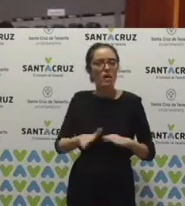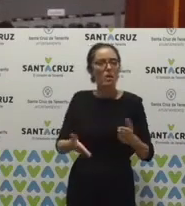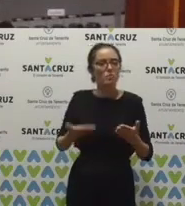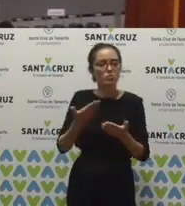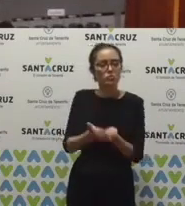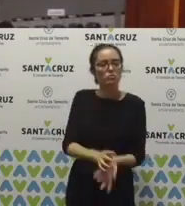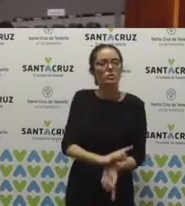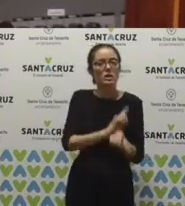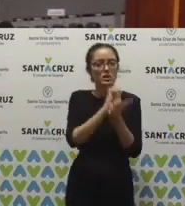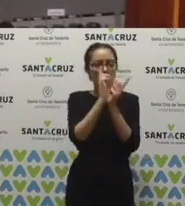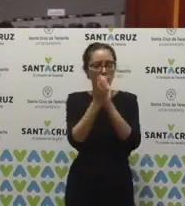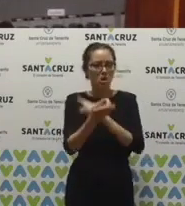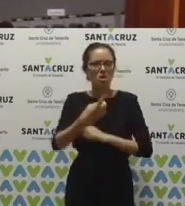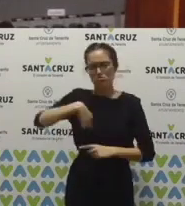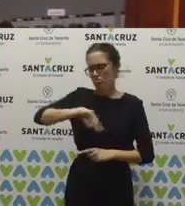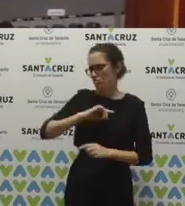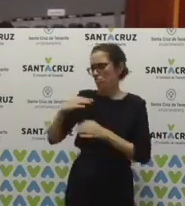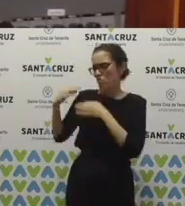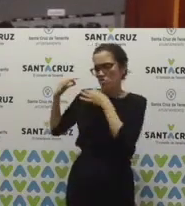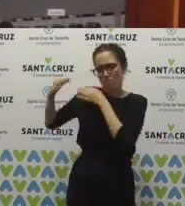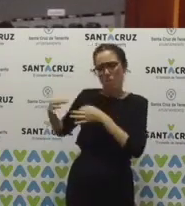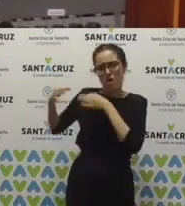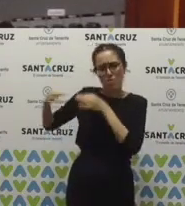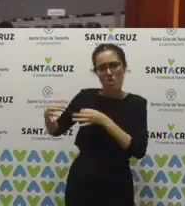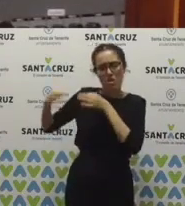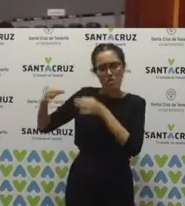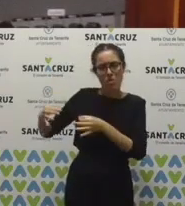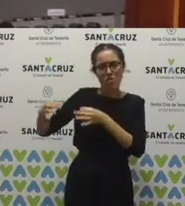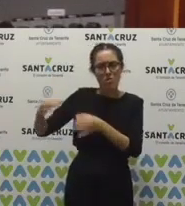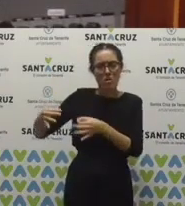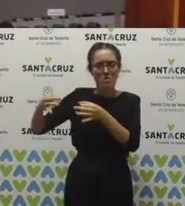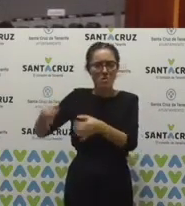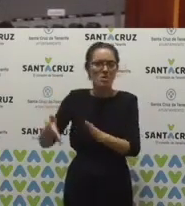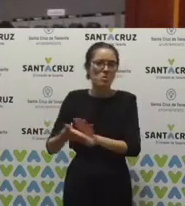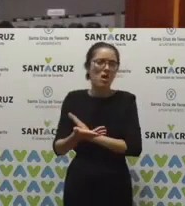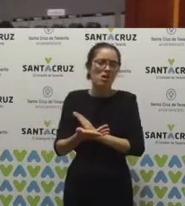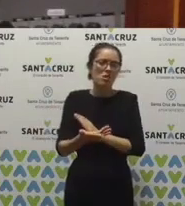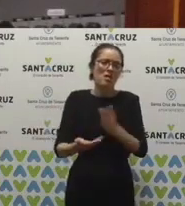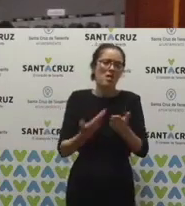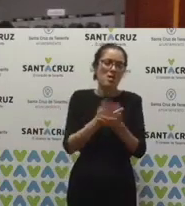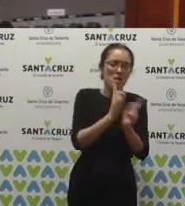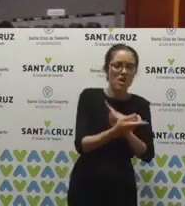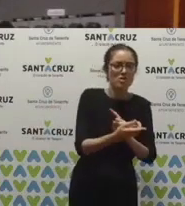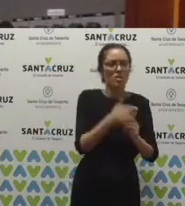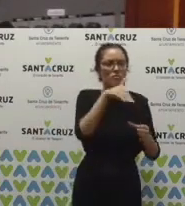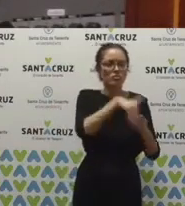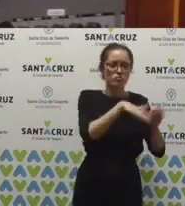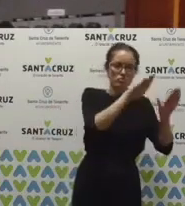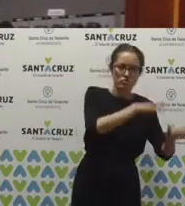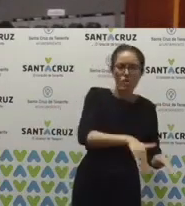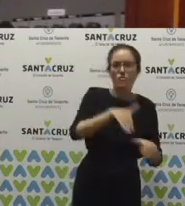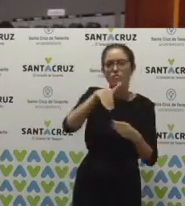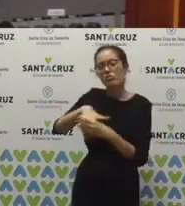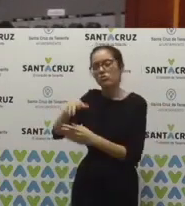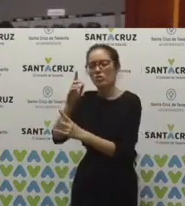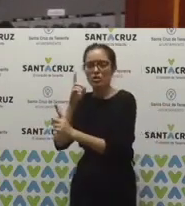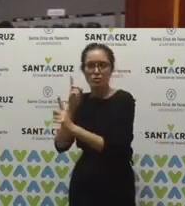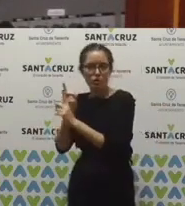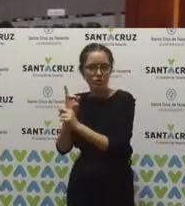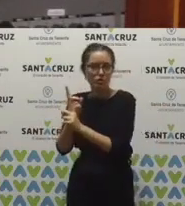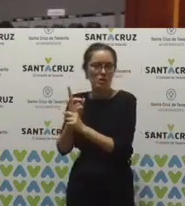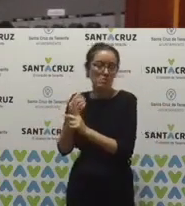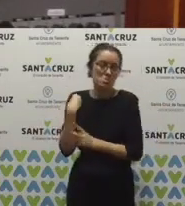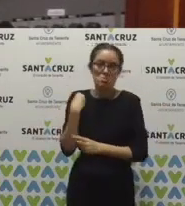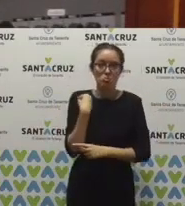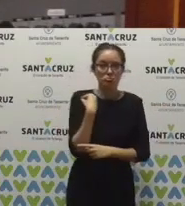lo hemos hecho siempre se han aprobado enmiendas con mociones transaccionales con votos a favor con votos en contra en este caso nos lo plantea el